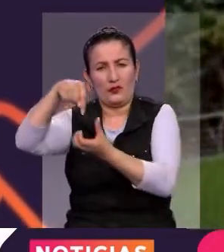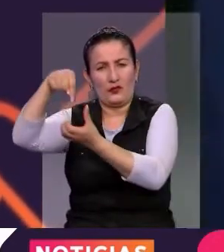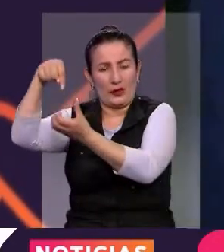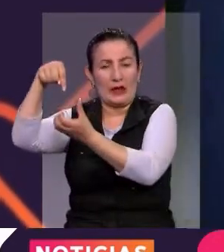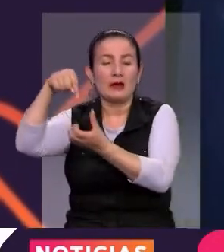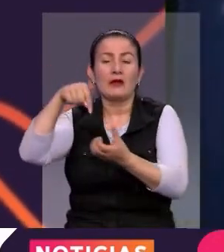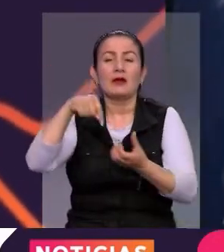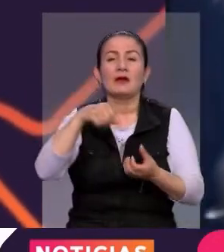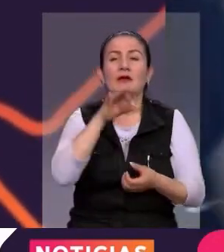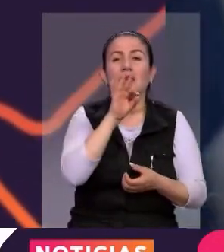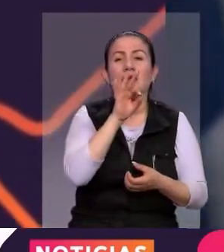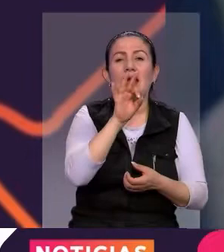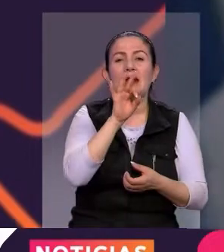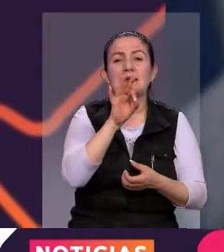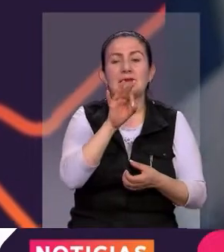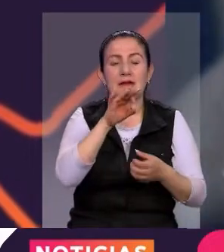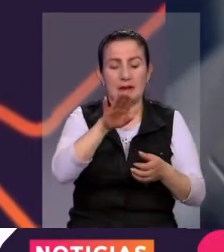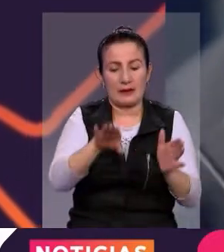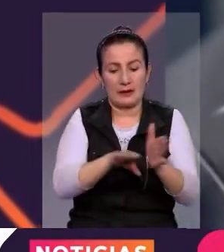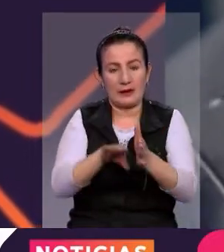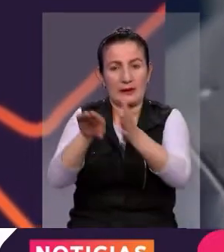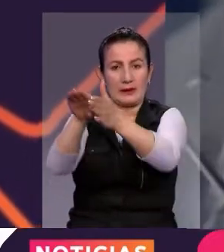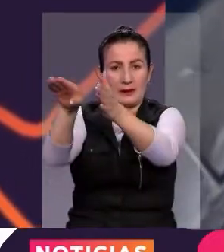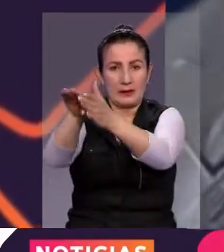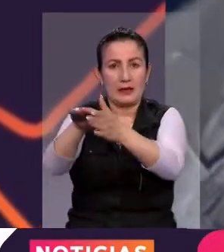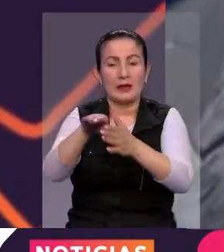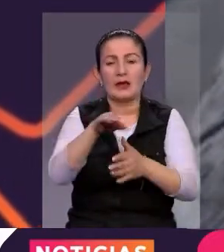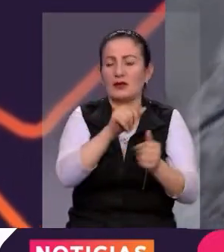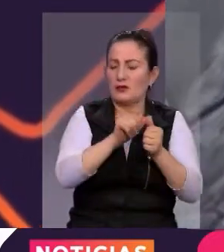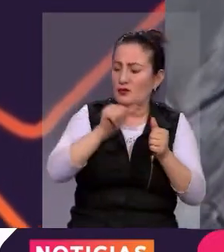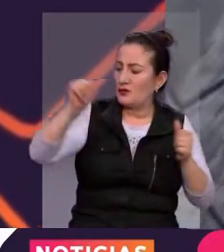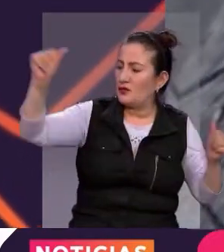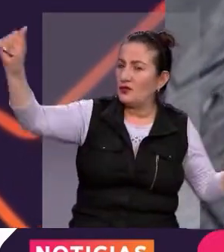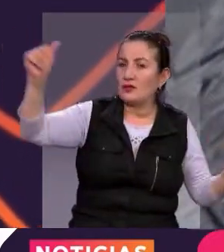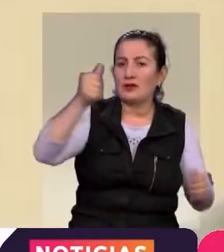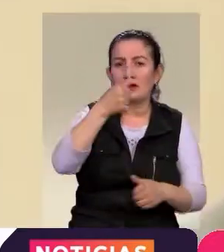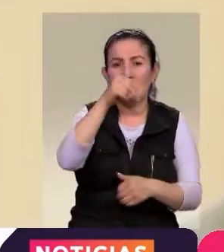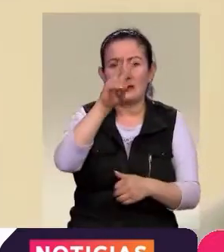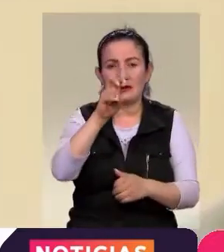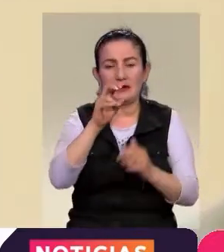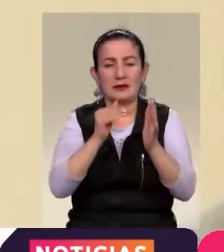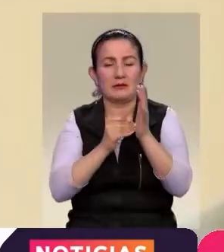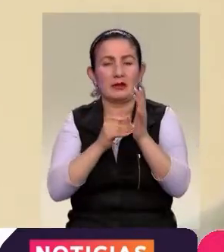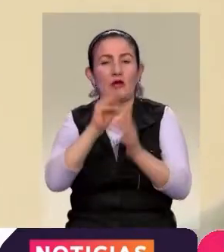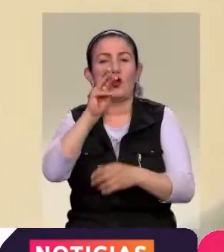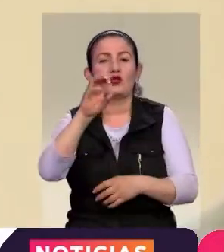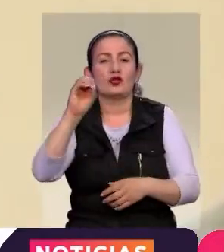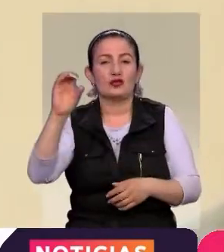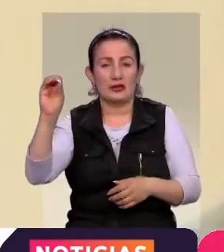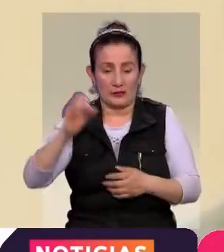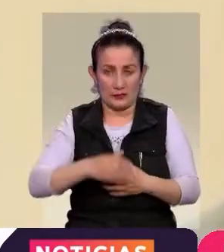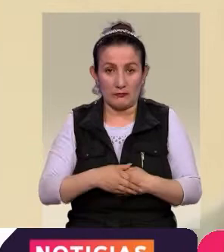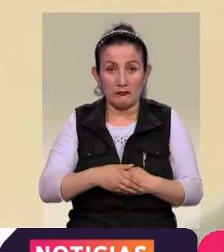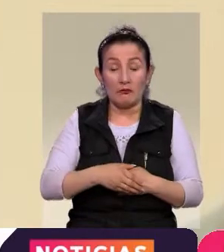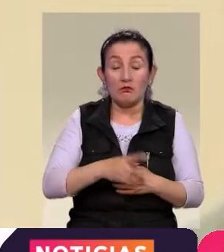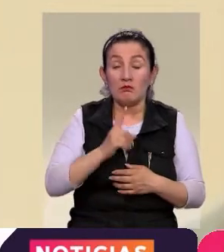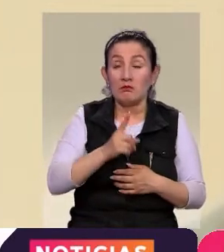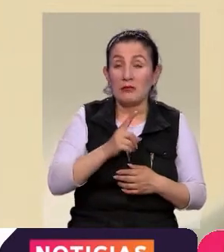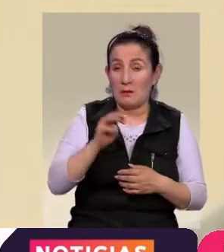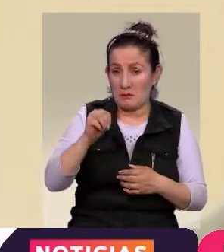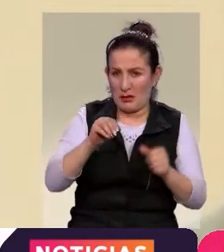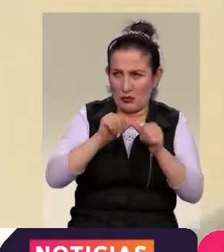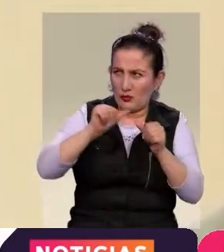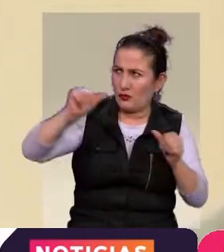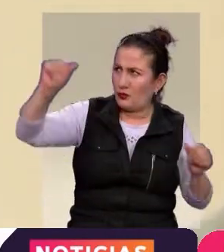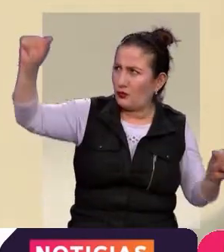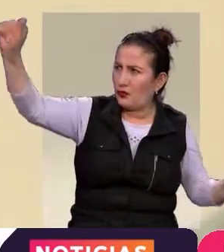estaciones. En total serán 17.800 metros cuadrados de espacio público. Recordemos que este es un proyecto cuya inversión total es de 393